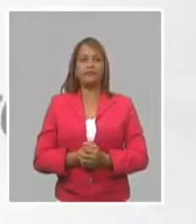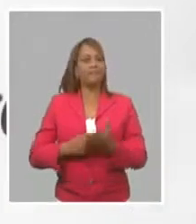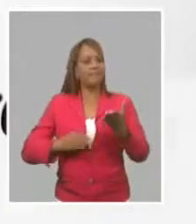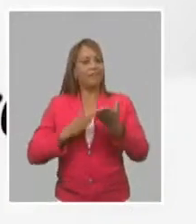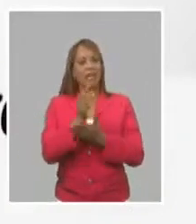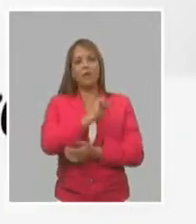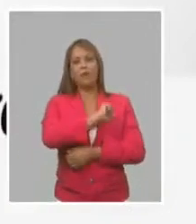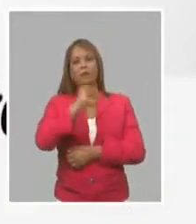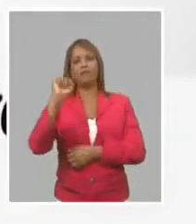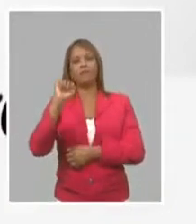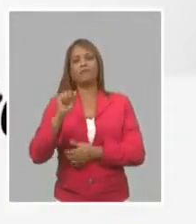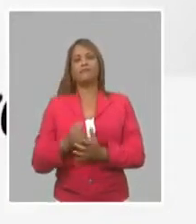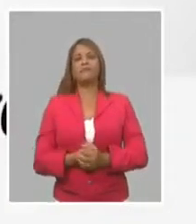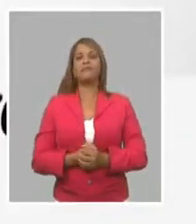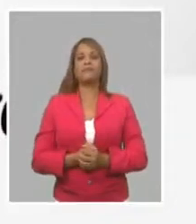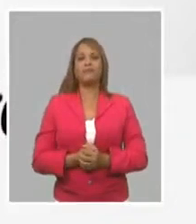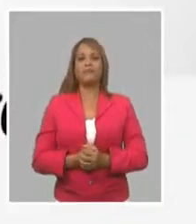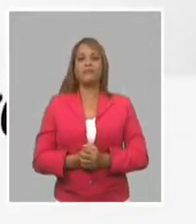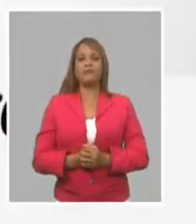Seguimos en combate.